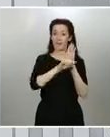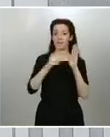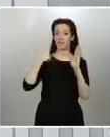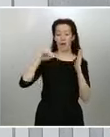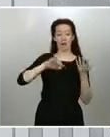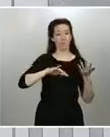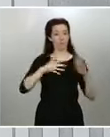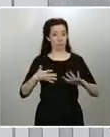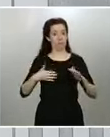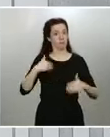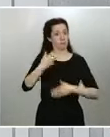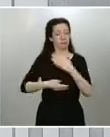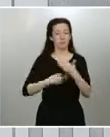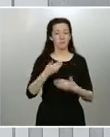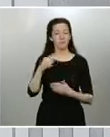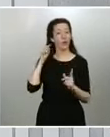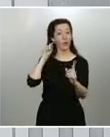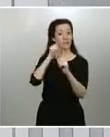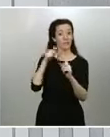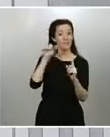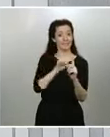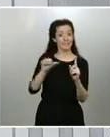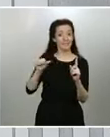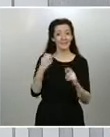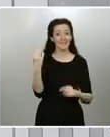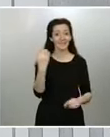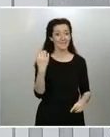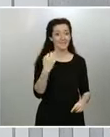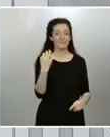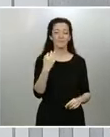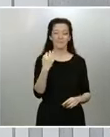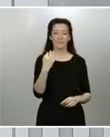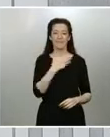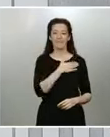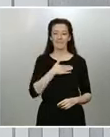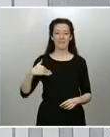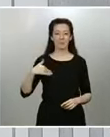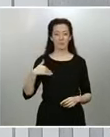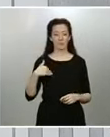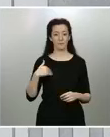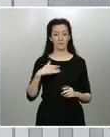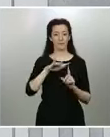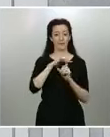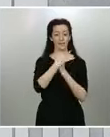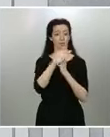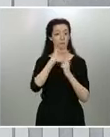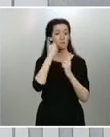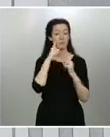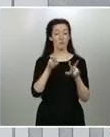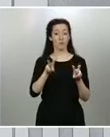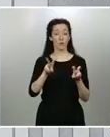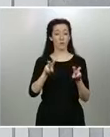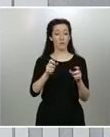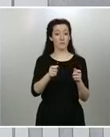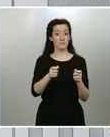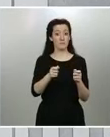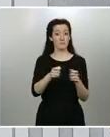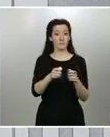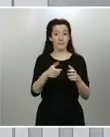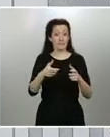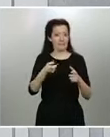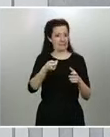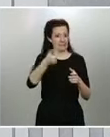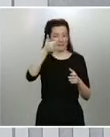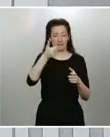para esta semana es tener incrementos de nuevos casos inferiores de promedio en toda la semana al 1% la semana